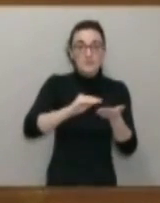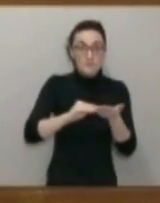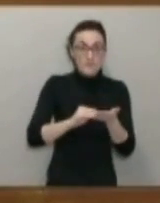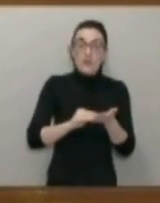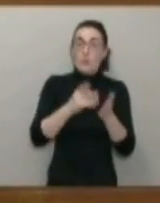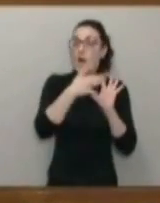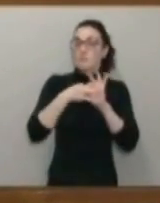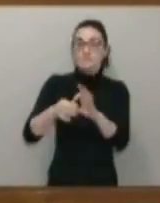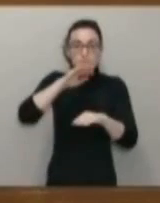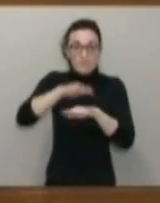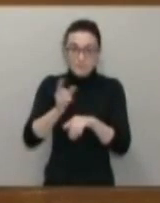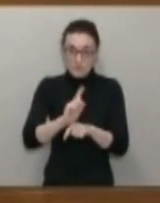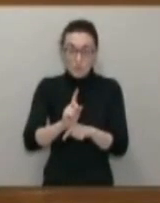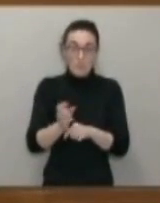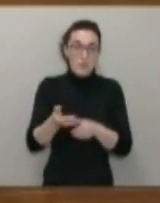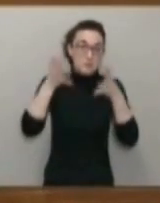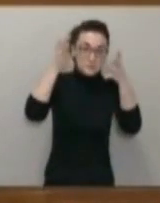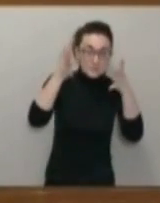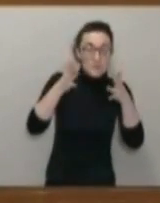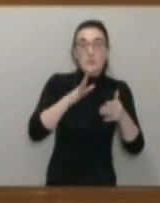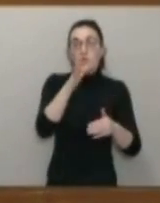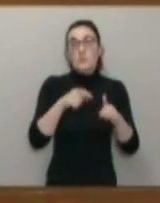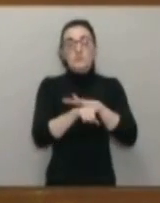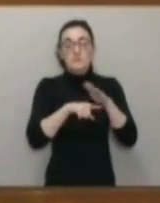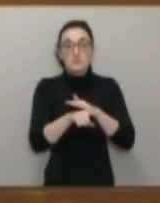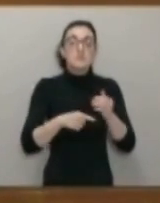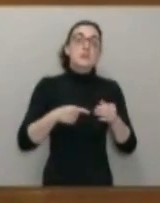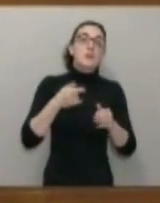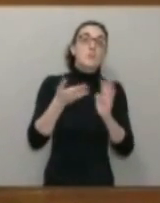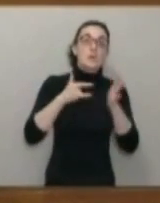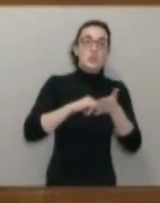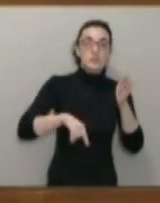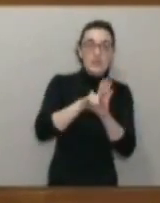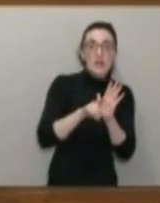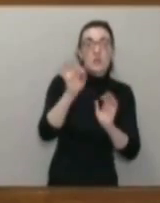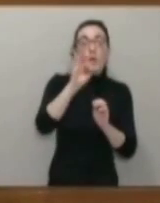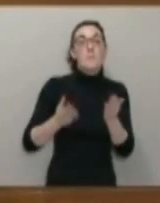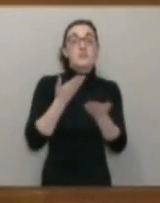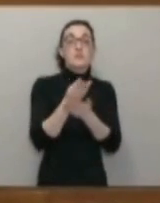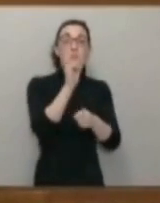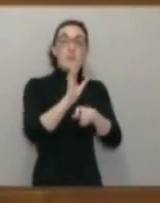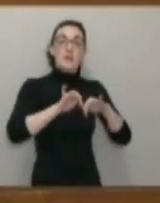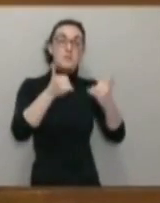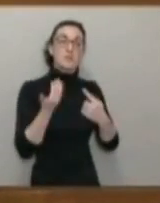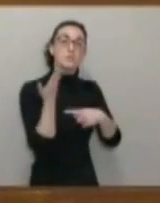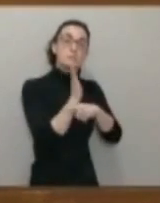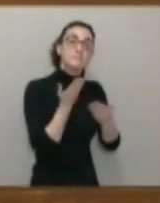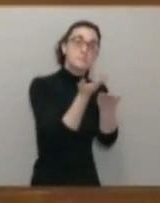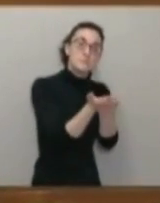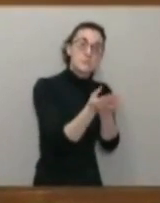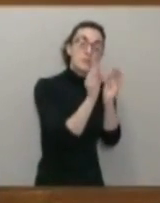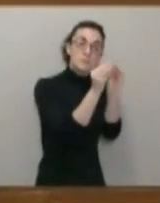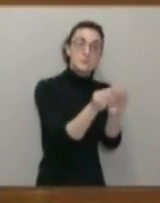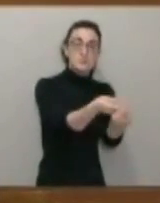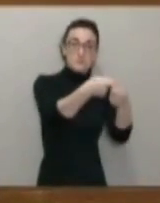no vinculante, bien coincidiendo con la tramitación de proyectos de ley o a petición del propio Parlamento, así como conocer